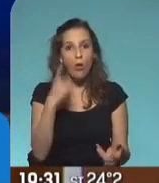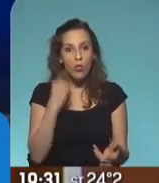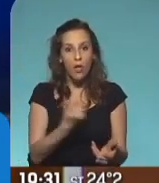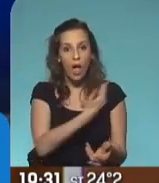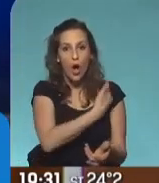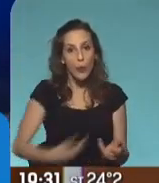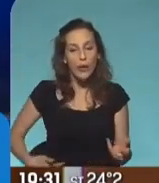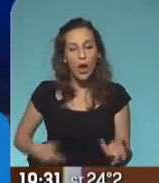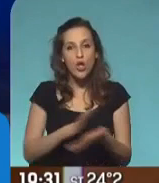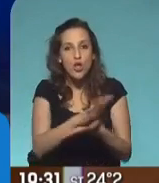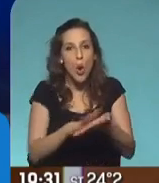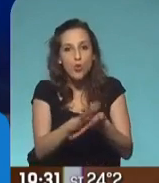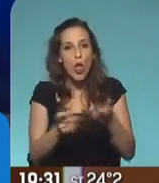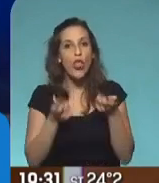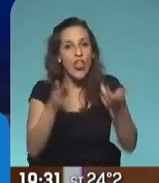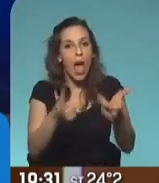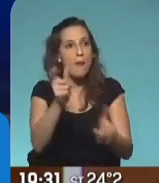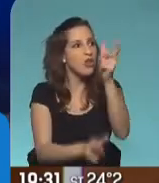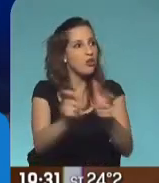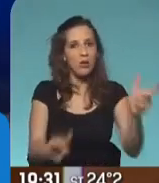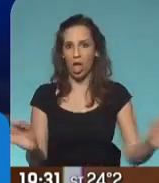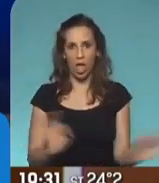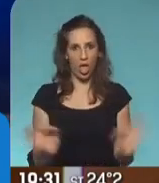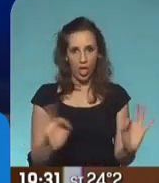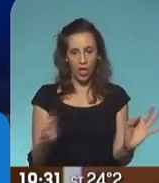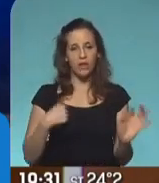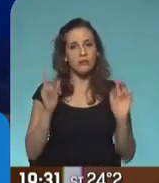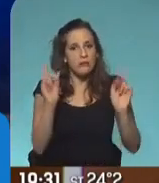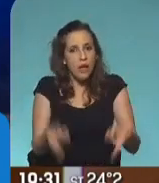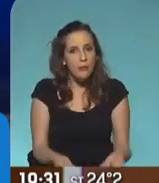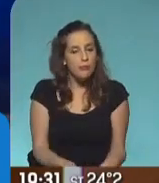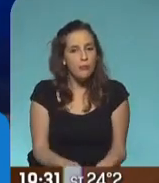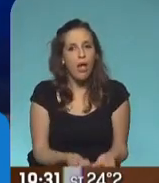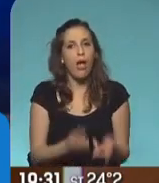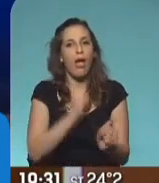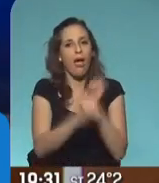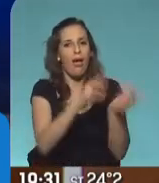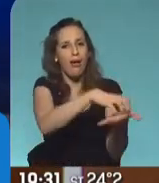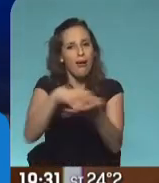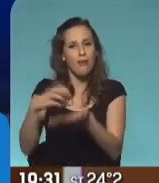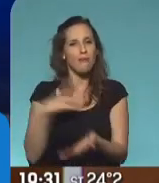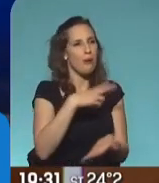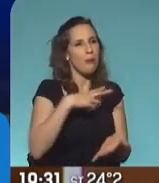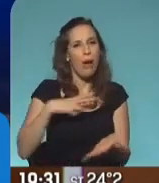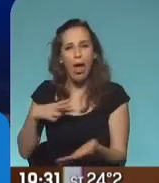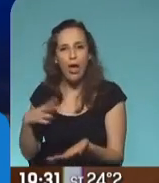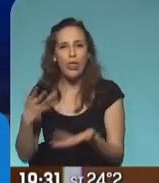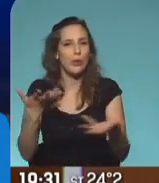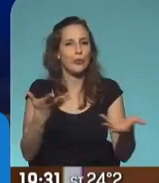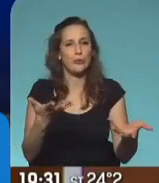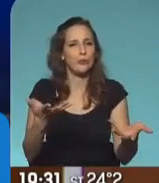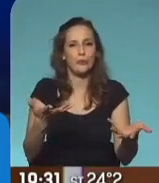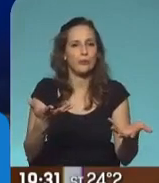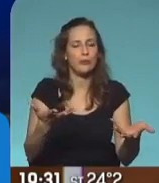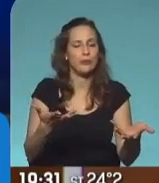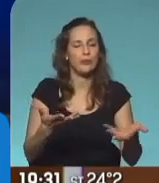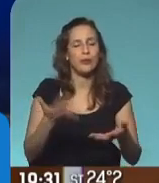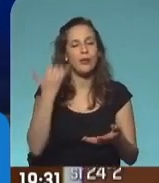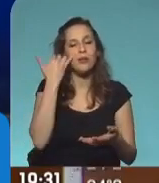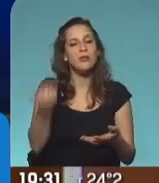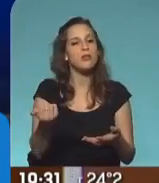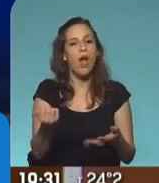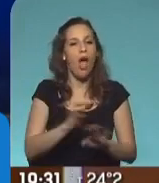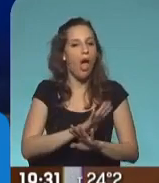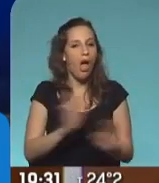gente en Brasil, sino también que ha privatizado y ha dilapidado gran parte de los bienes públicos en Brasil ya en el año que